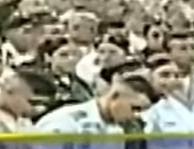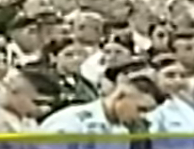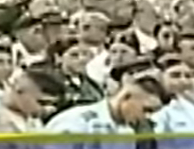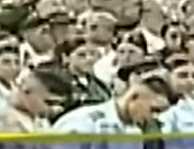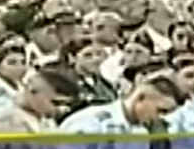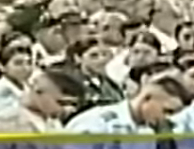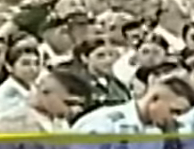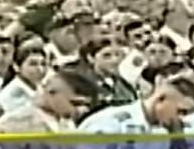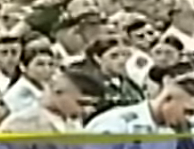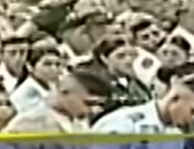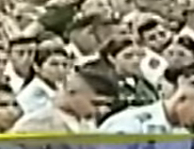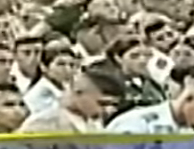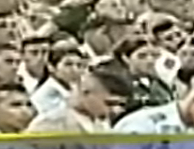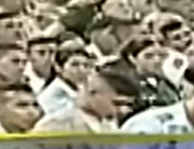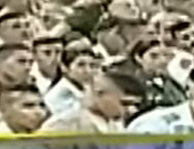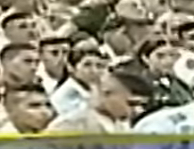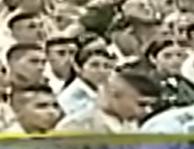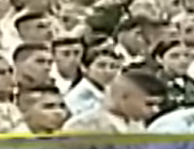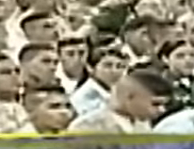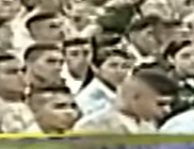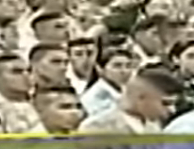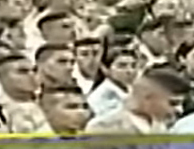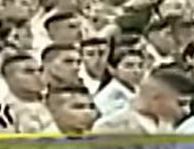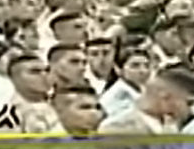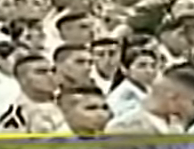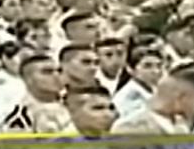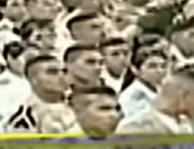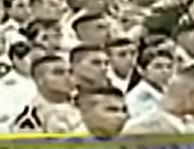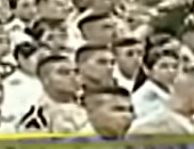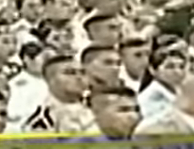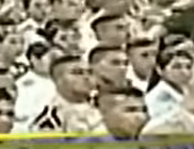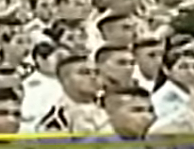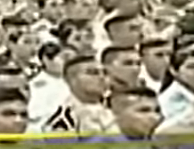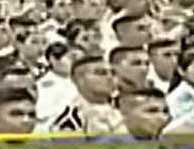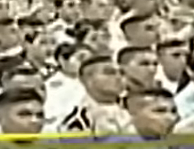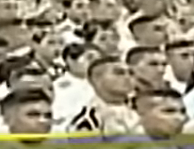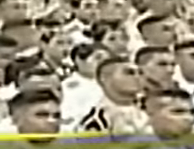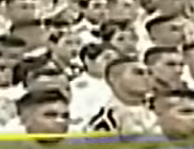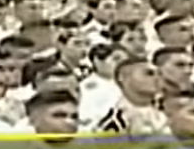la independencia nacional. Vaya qué misión tenemos